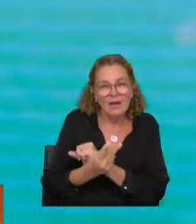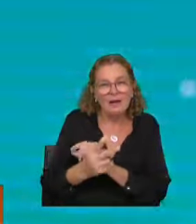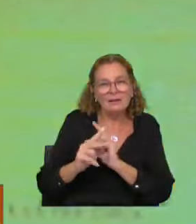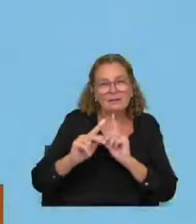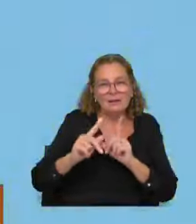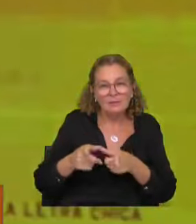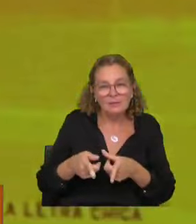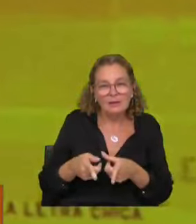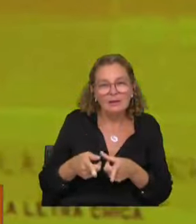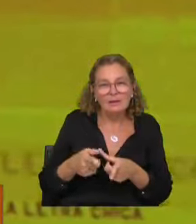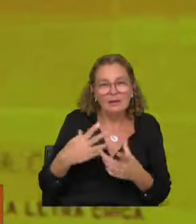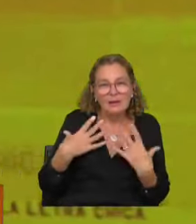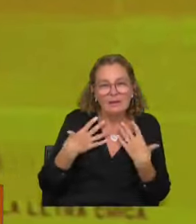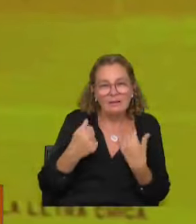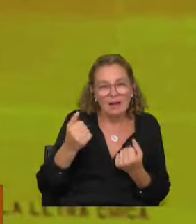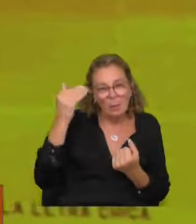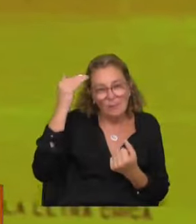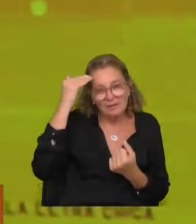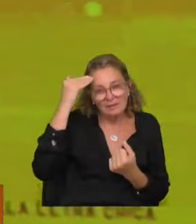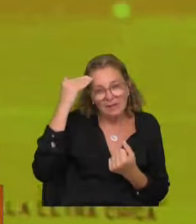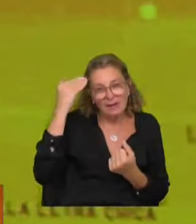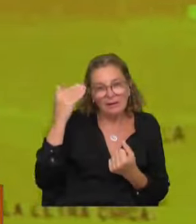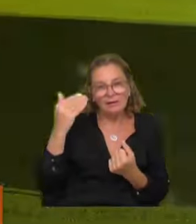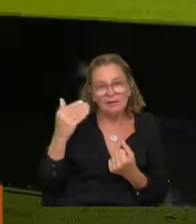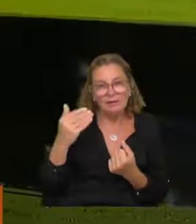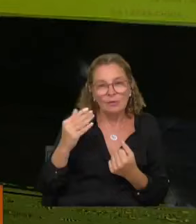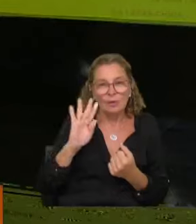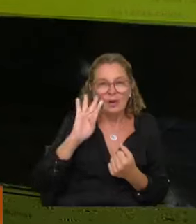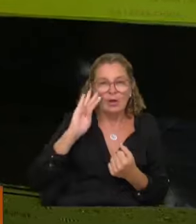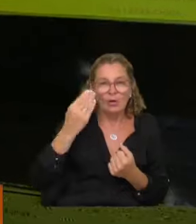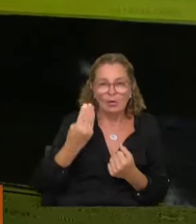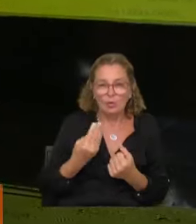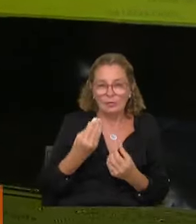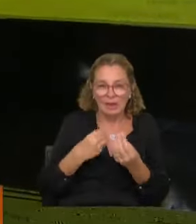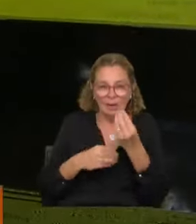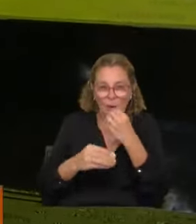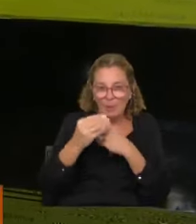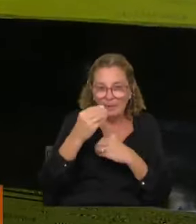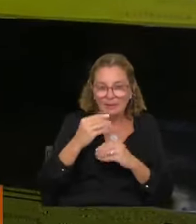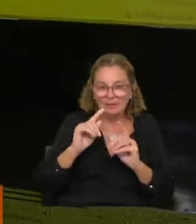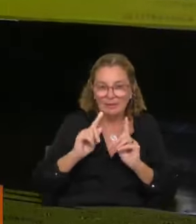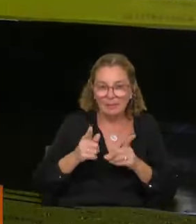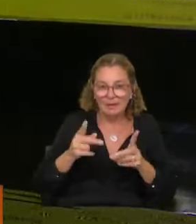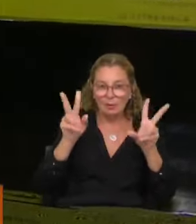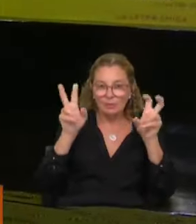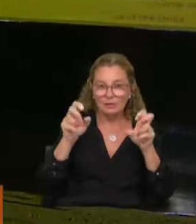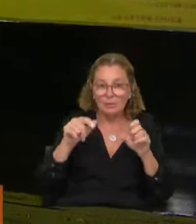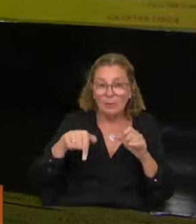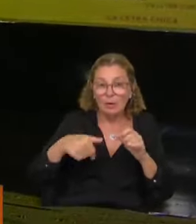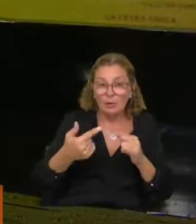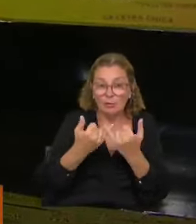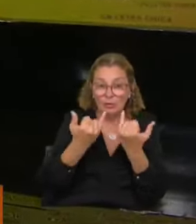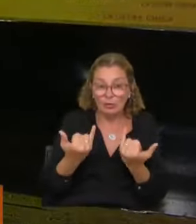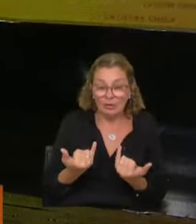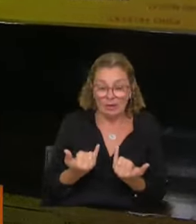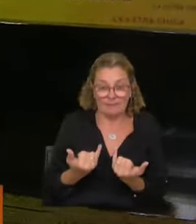también con la Salud Mental con las alteraciones de la conducta alimentaria y que es este un tema quizás para otro día